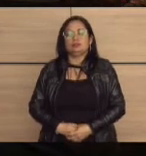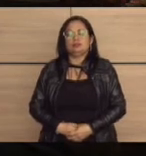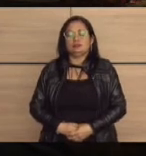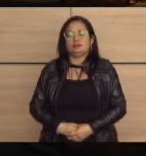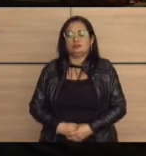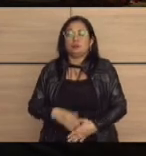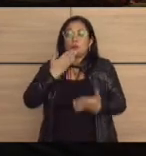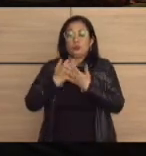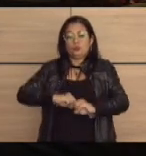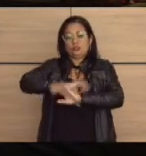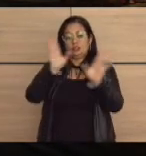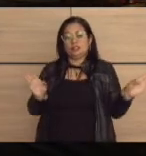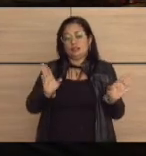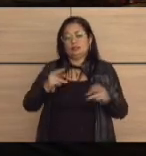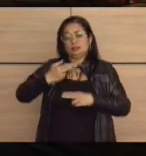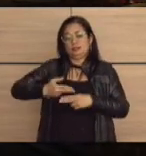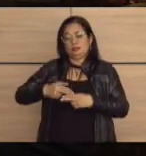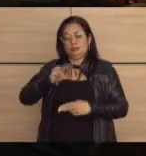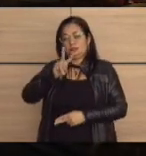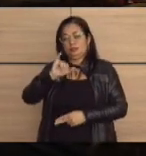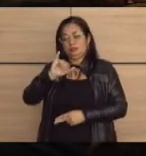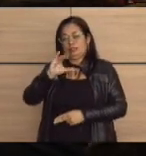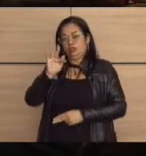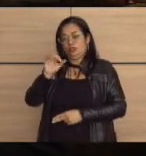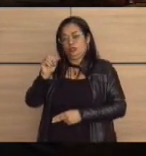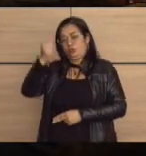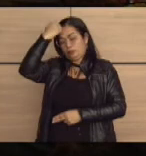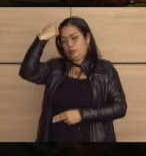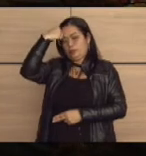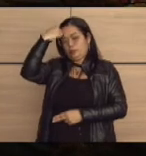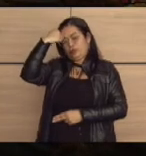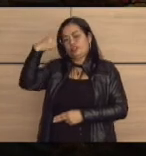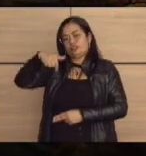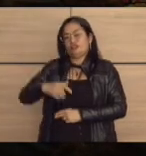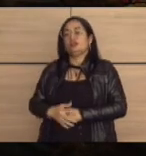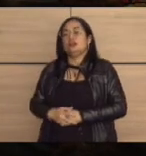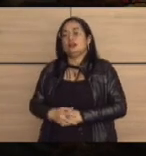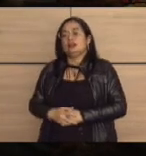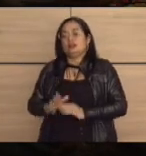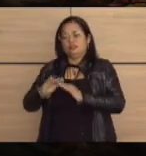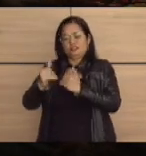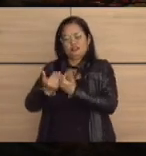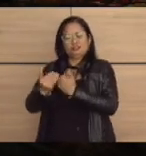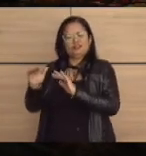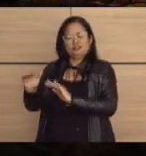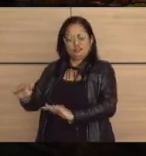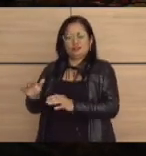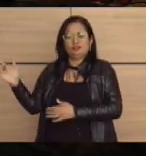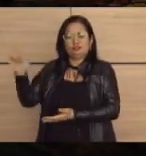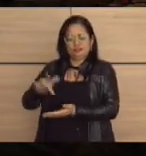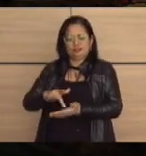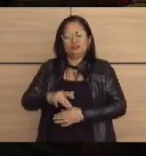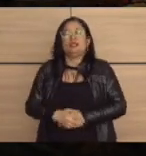Bueno, buenos días. Mi nombre es Víctor Cardona, orgulloso docente del municipio de Sopó. Nos contabas hace un momento que